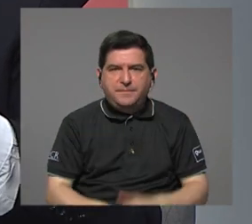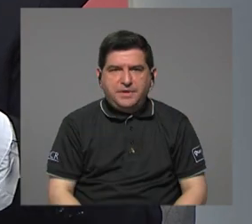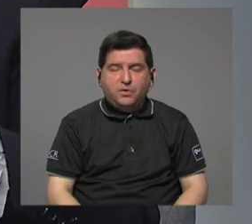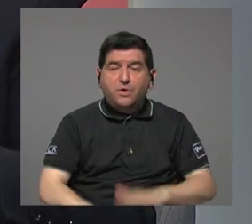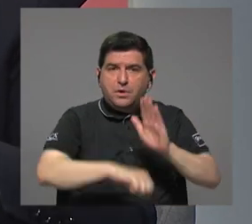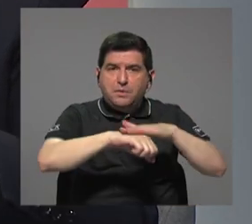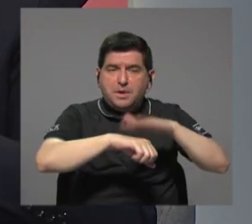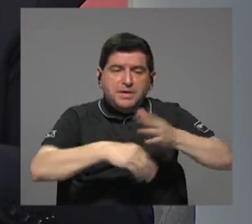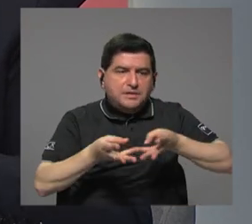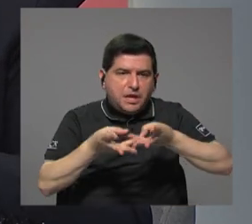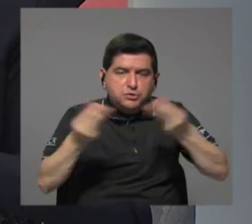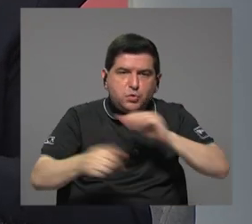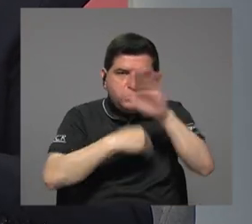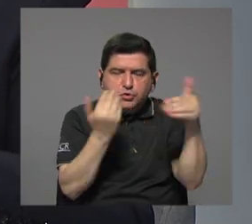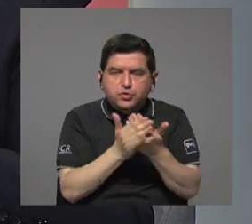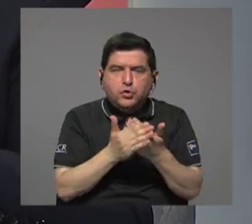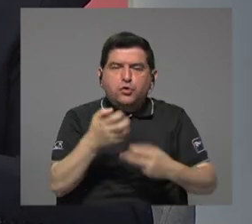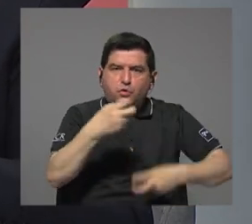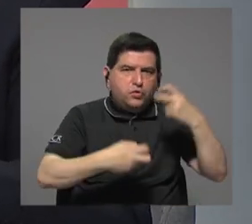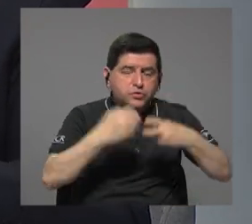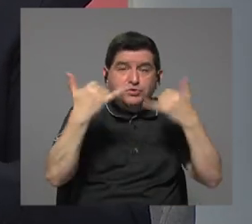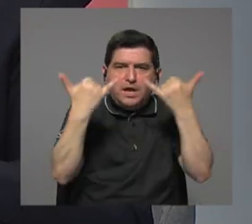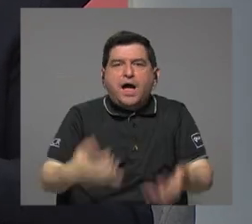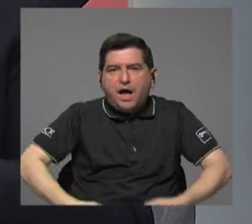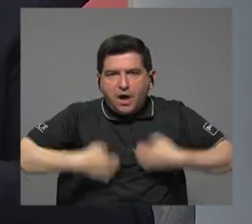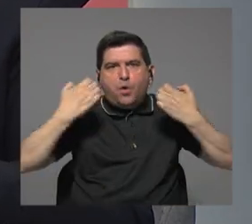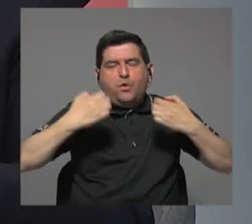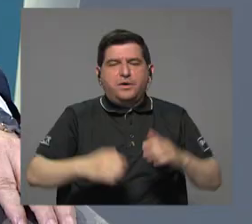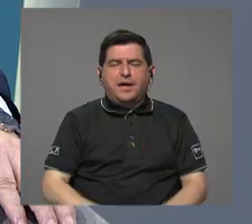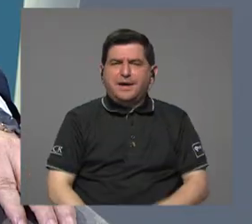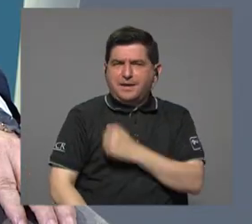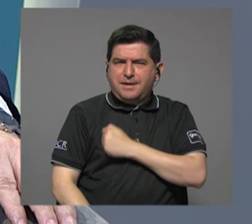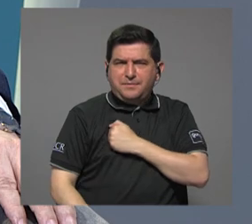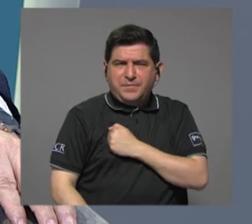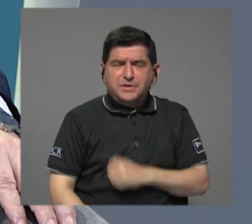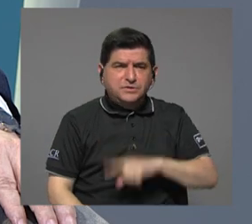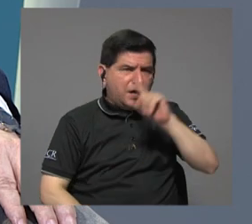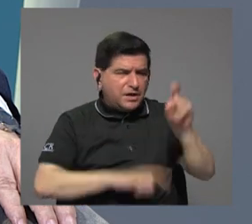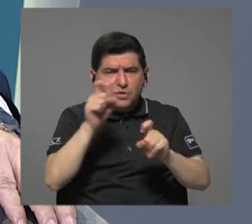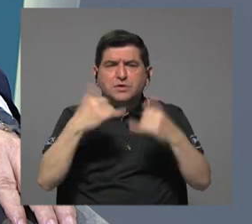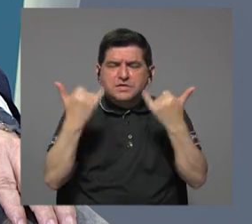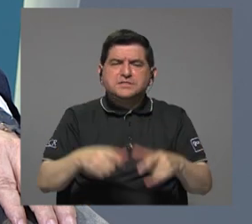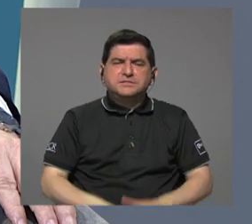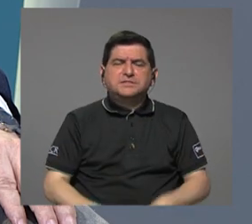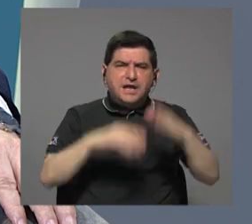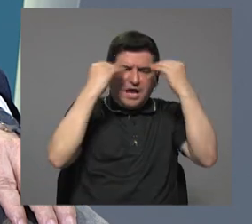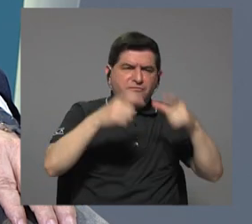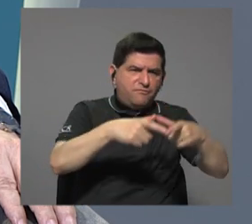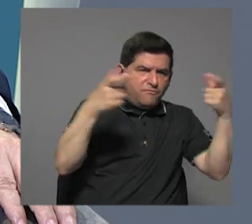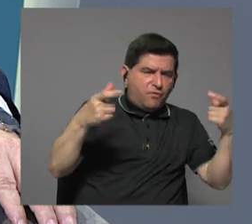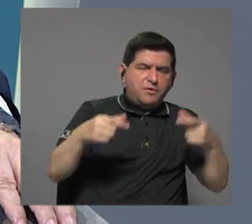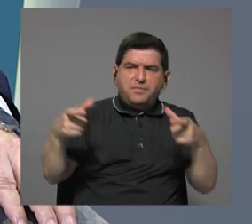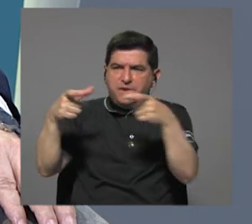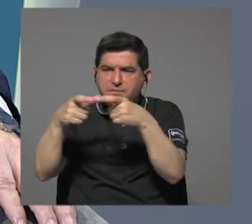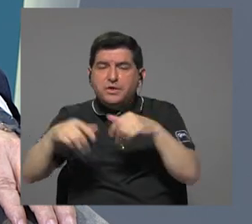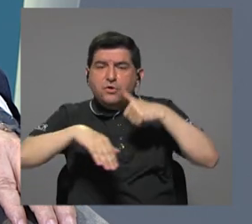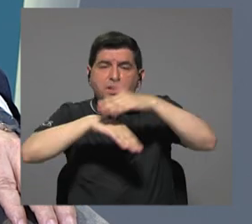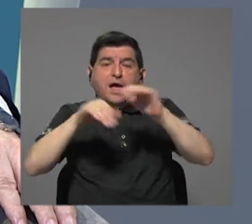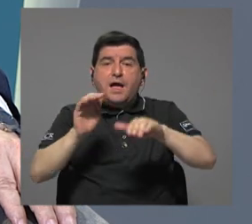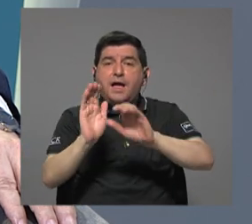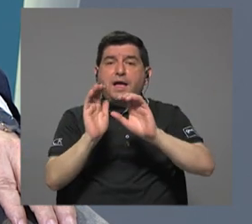venga a solucionar todos esos males que hoy existen perdón no está en consulta ya el informe de mayoría y de minoría fueron enviados al plenario